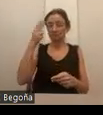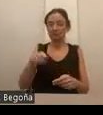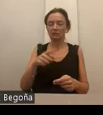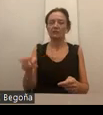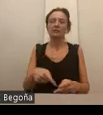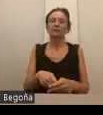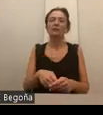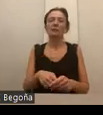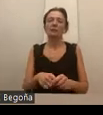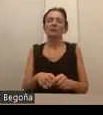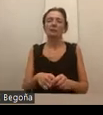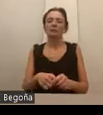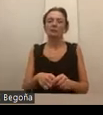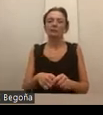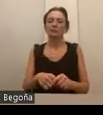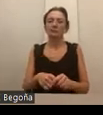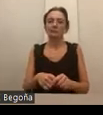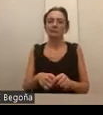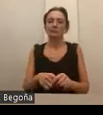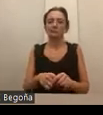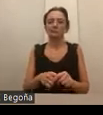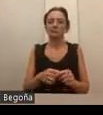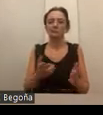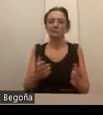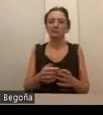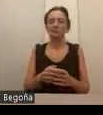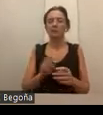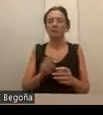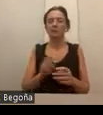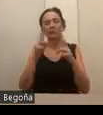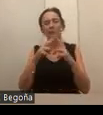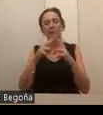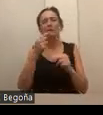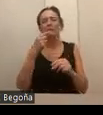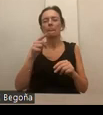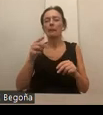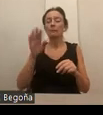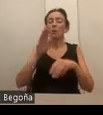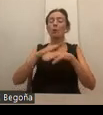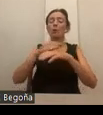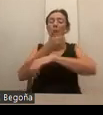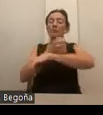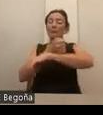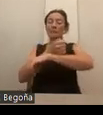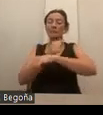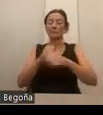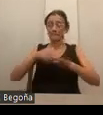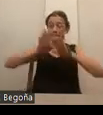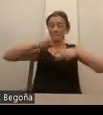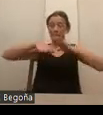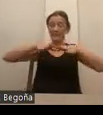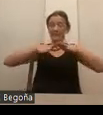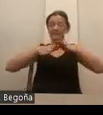Y por diabetes tengo gran sequedad en la piel del pie. ¿Qué recomendación tópica me indicarías? Gel de aloe